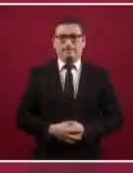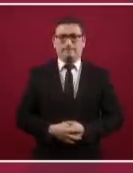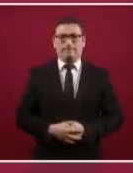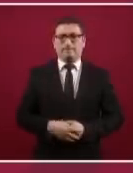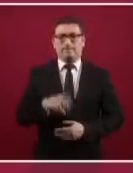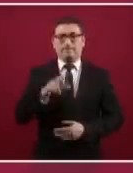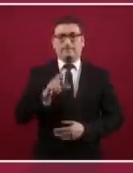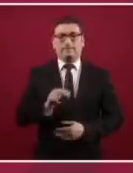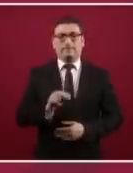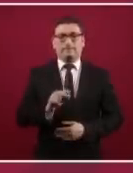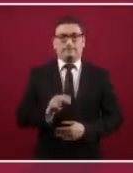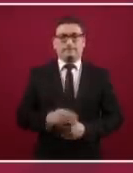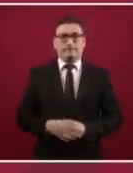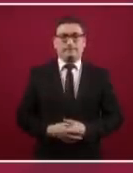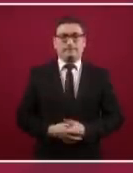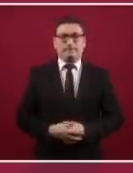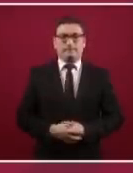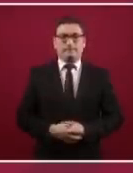no